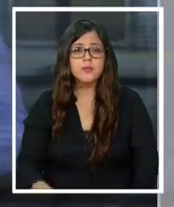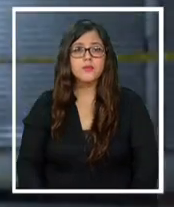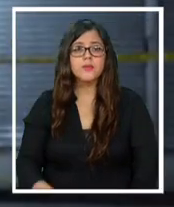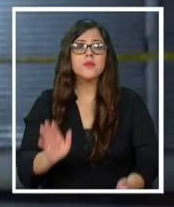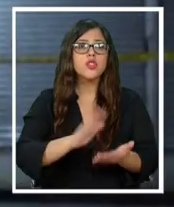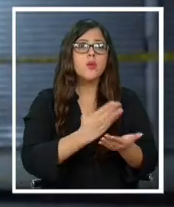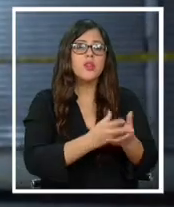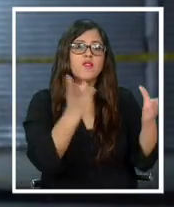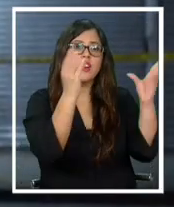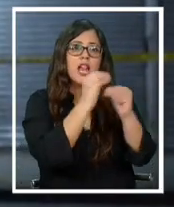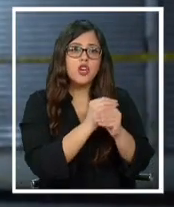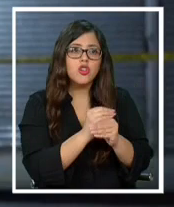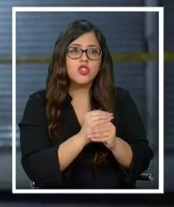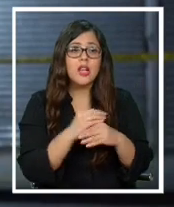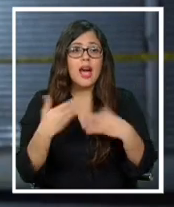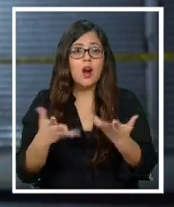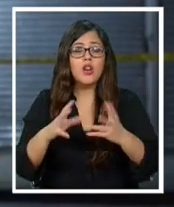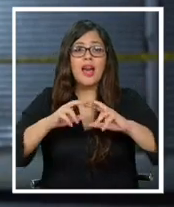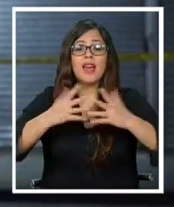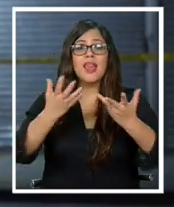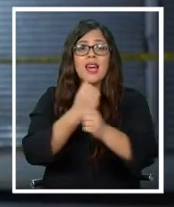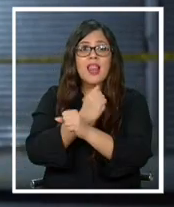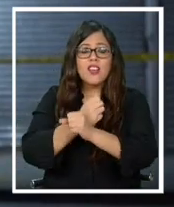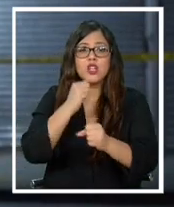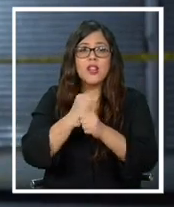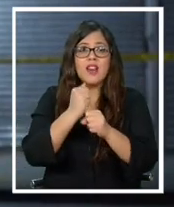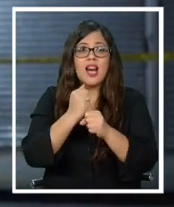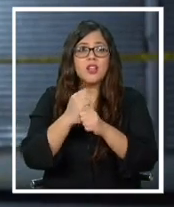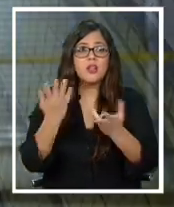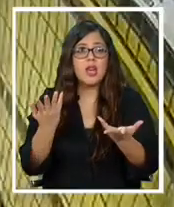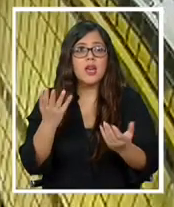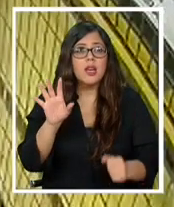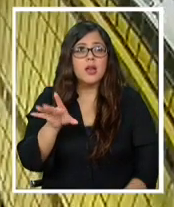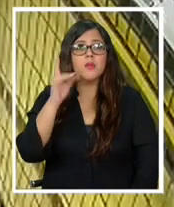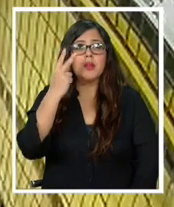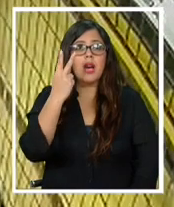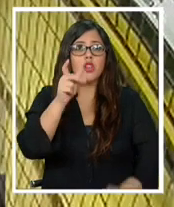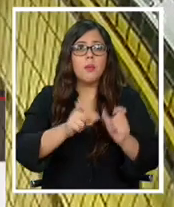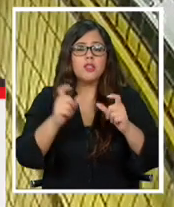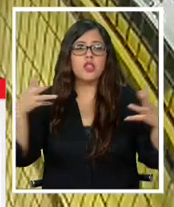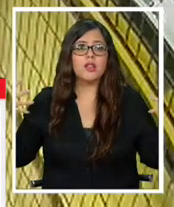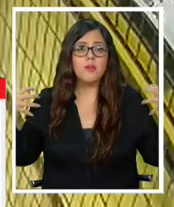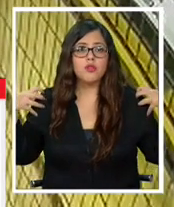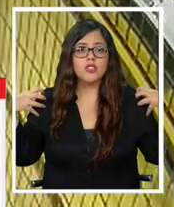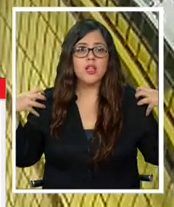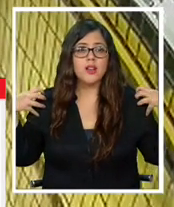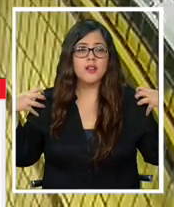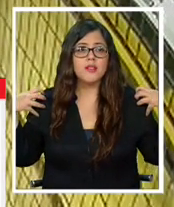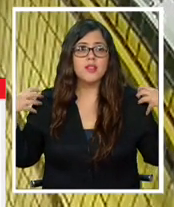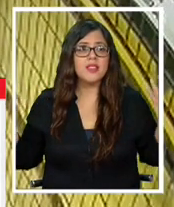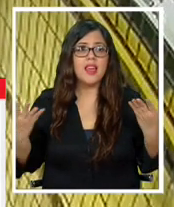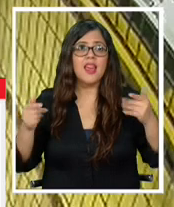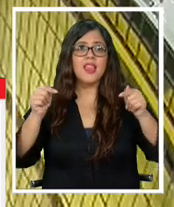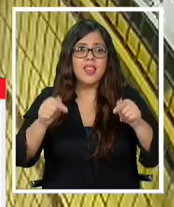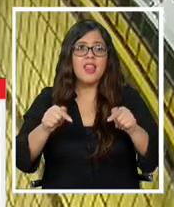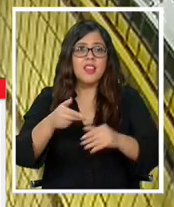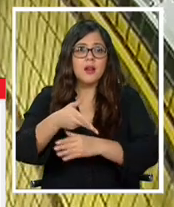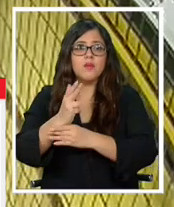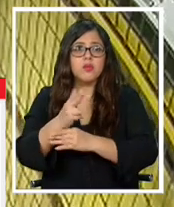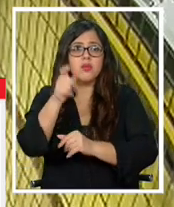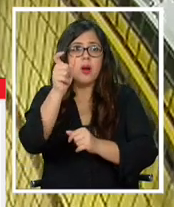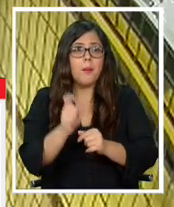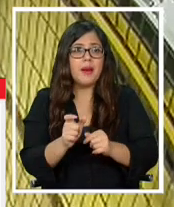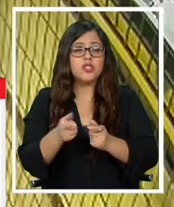¿Cómo estás? Muy buenas noches. A esta hora Carabineros está trabajando para encontrar a los 2 presuntos responsables de este ataque que dejó a